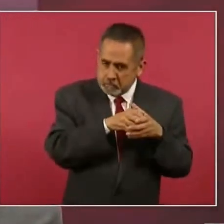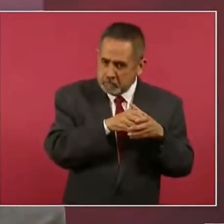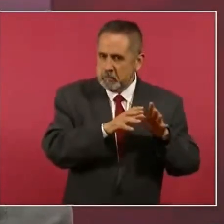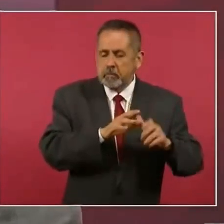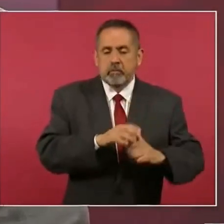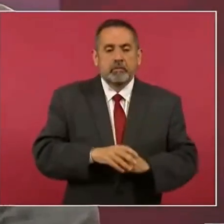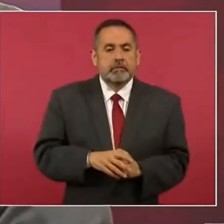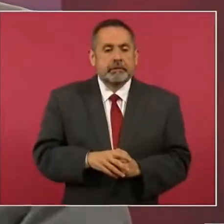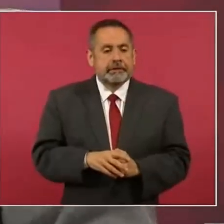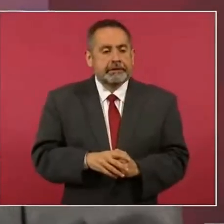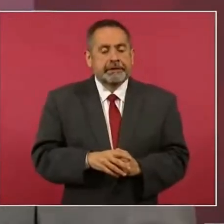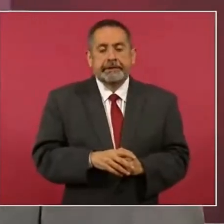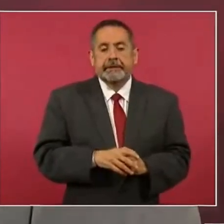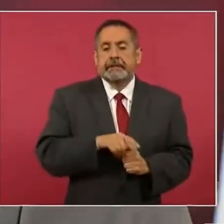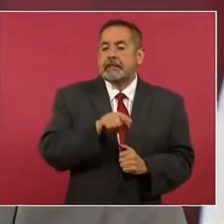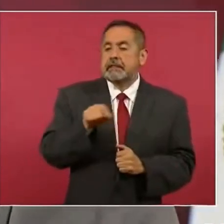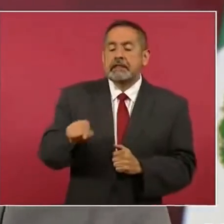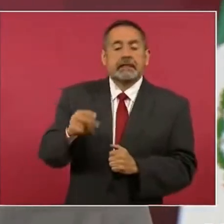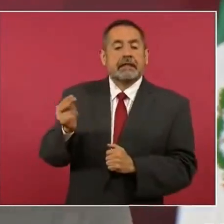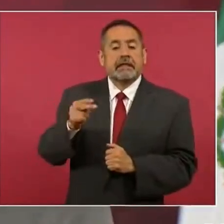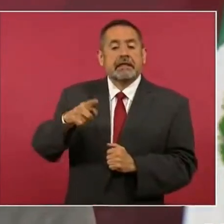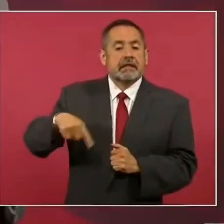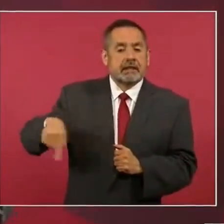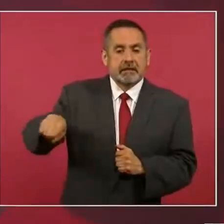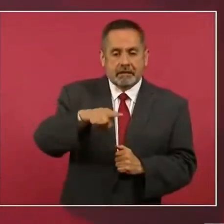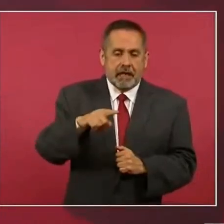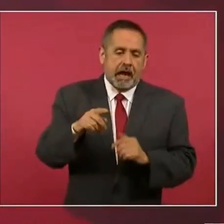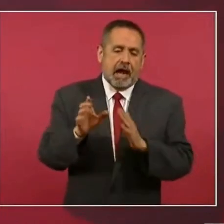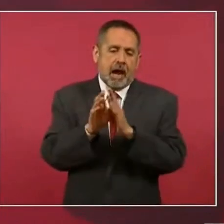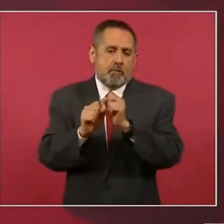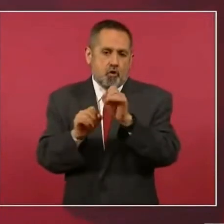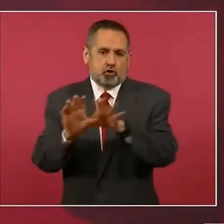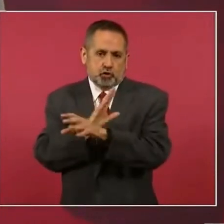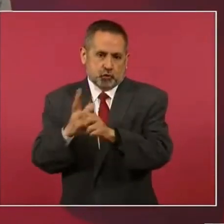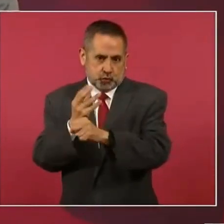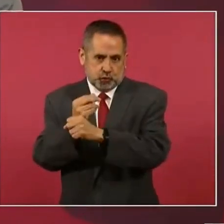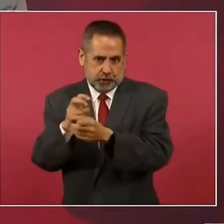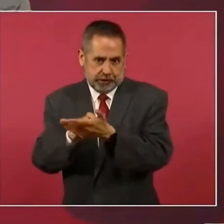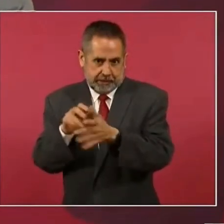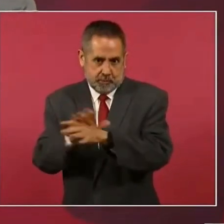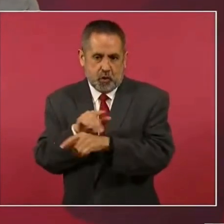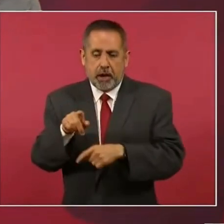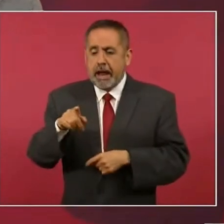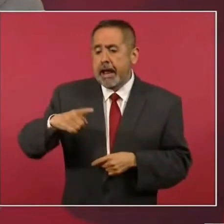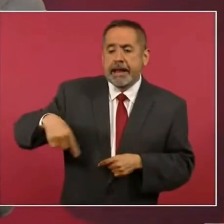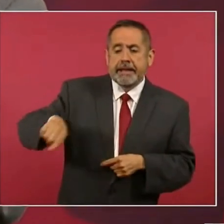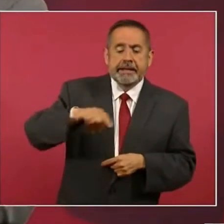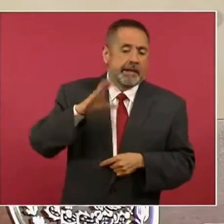Se necesitaba tener, que era reforma constitucional,